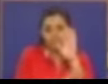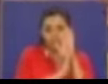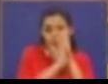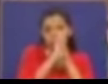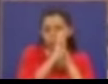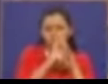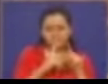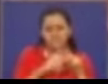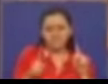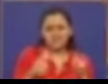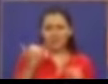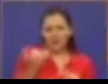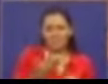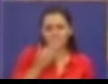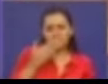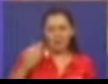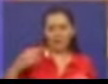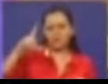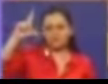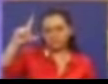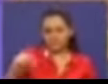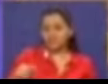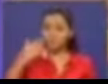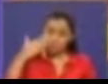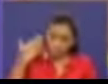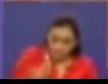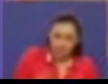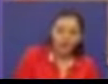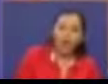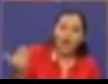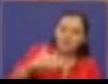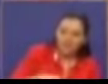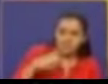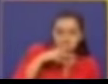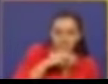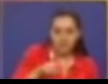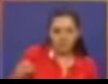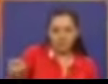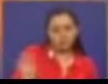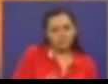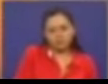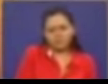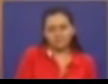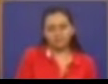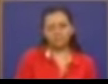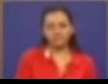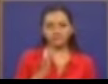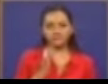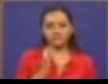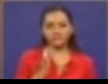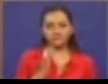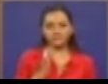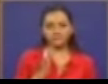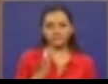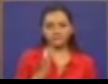y nos ha bajado, quedan nuevamente como los mentirosos que son, compatriotas. Por ti, niño, que